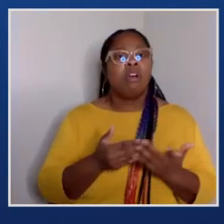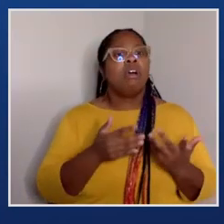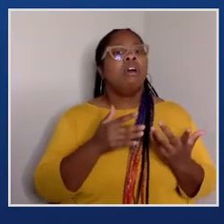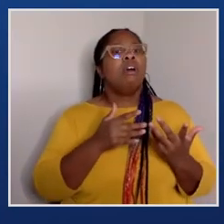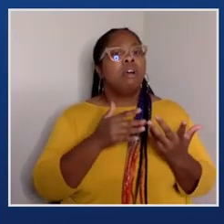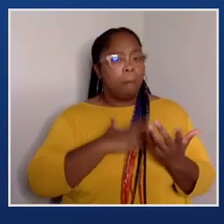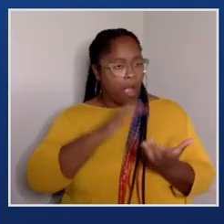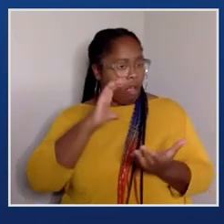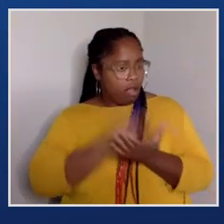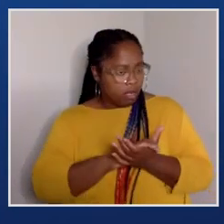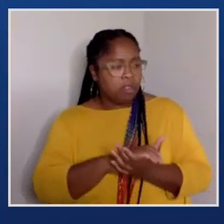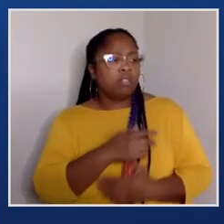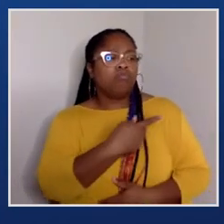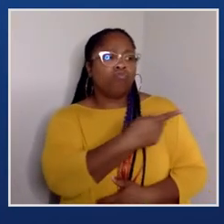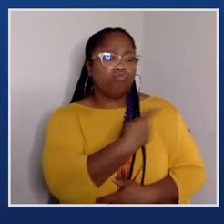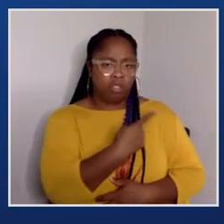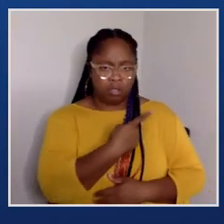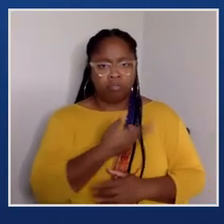mi esposo